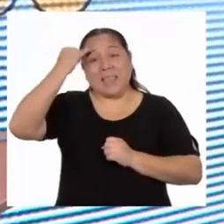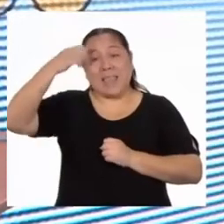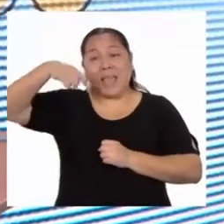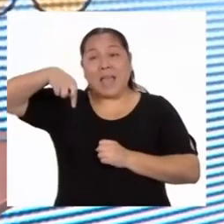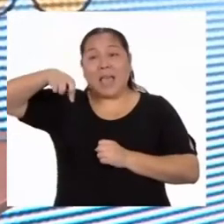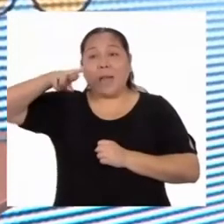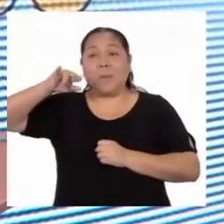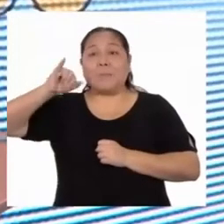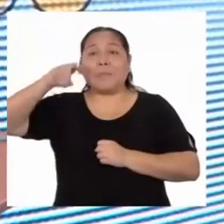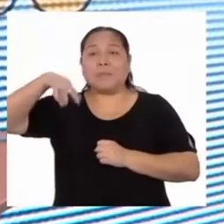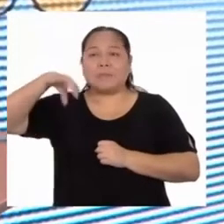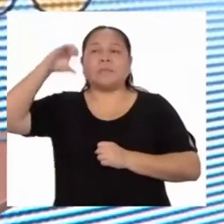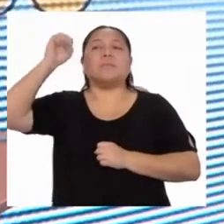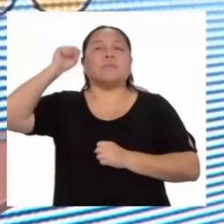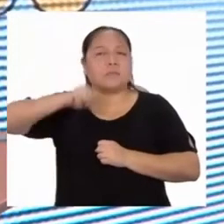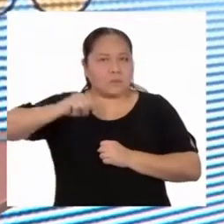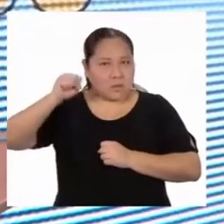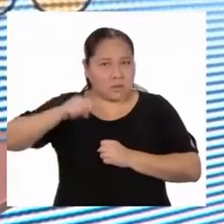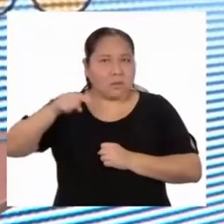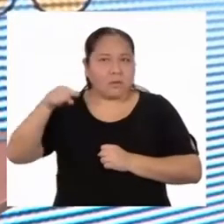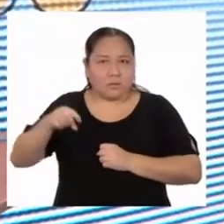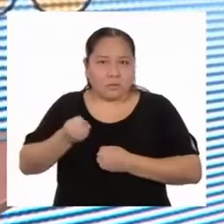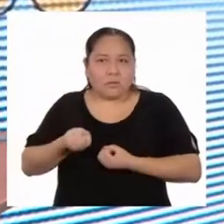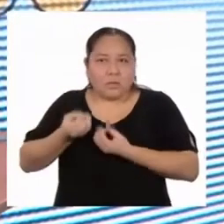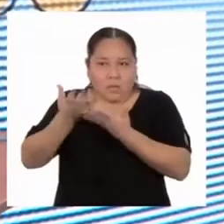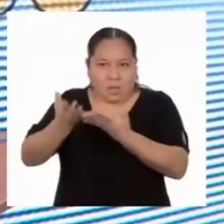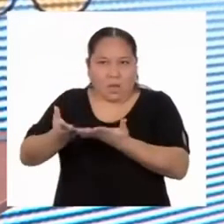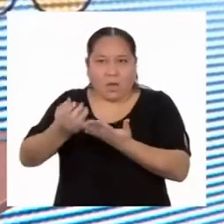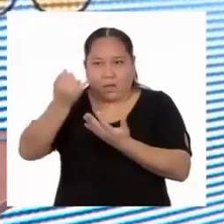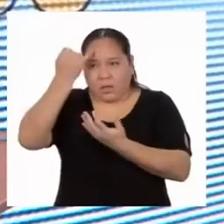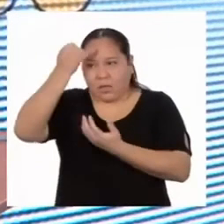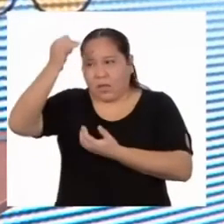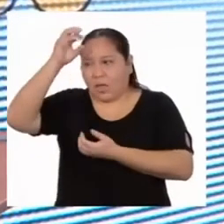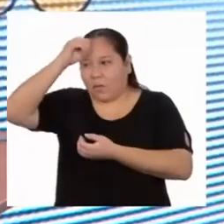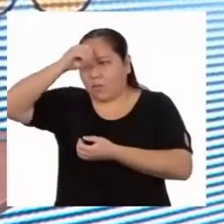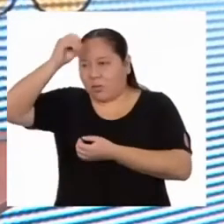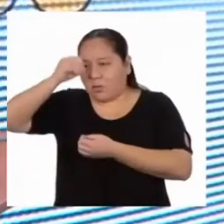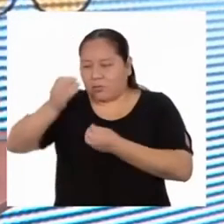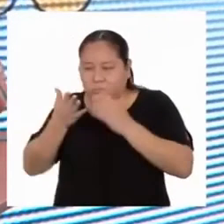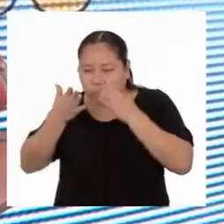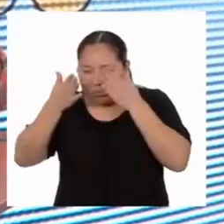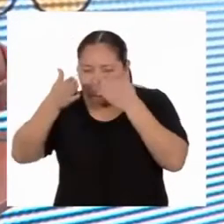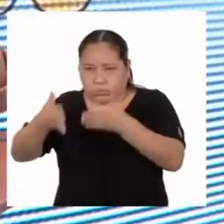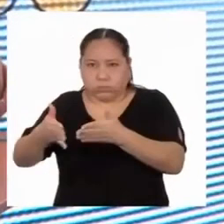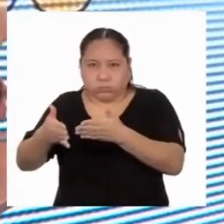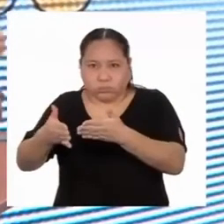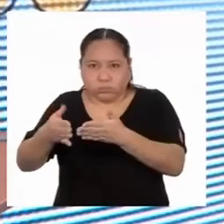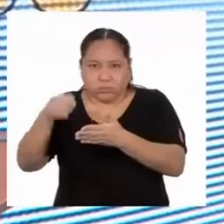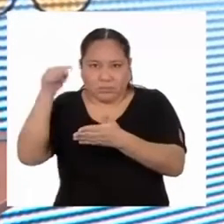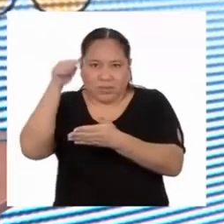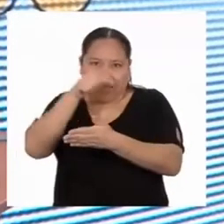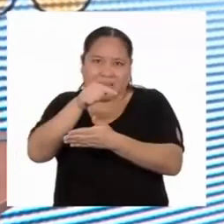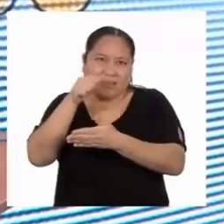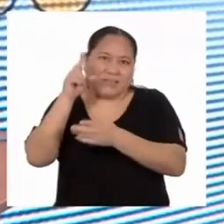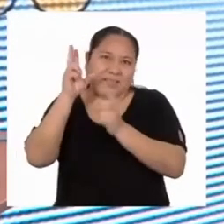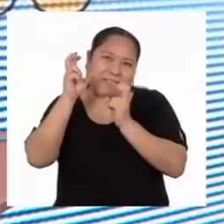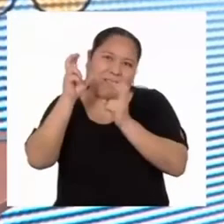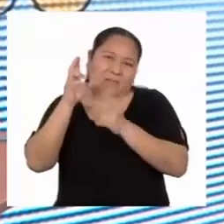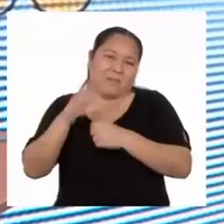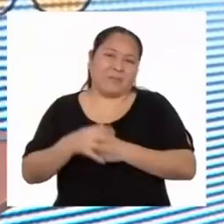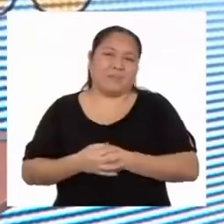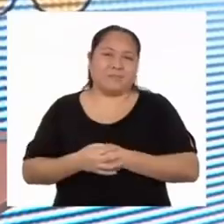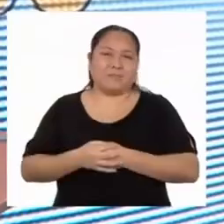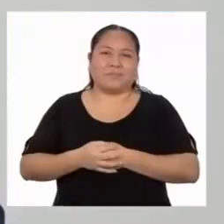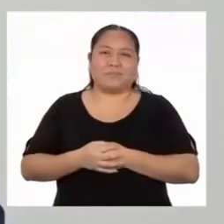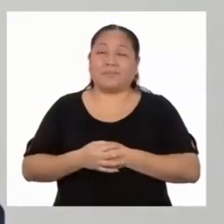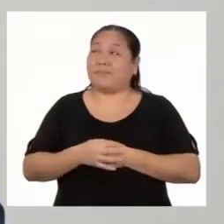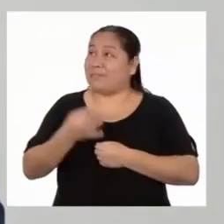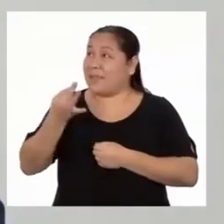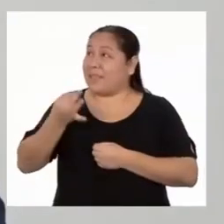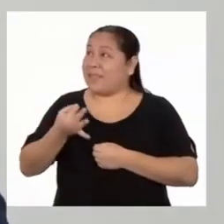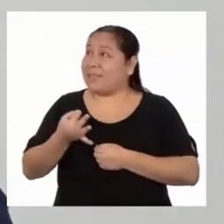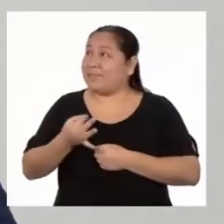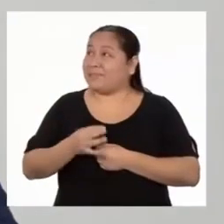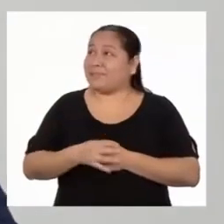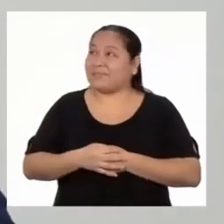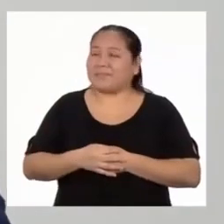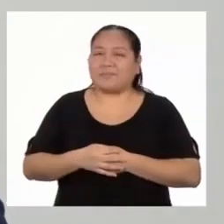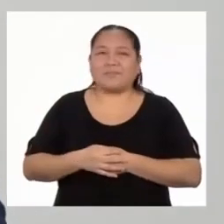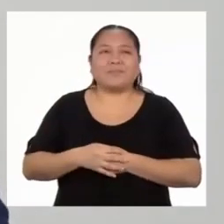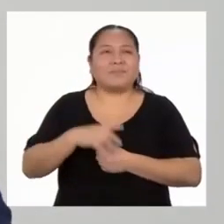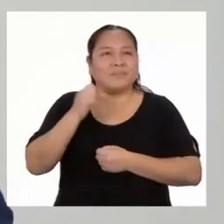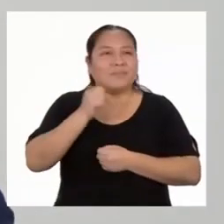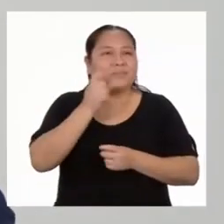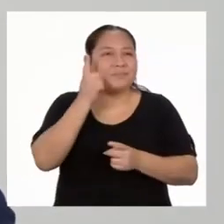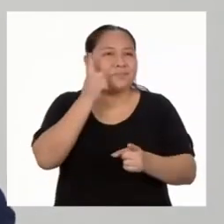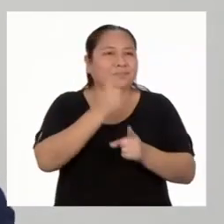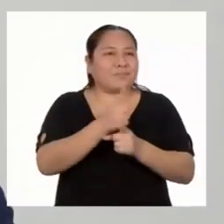sí, y se plantea algo precisamente acerca del tema a tratar, ¿no es cierto? Muy